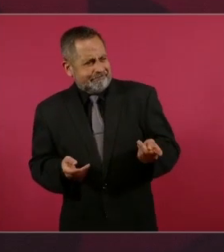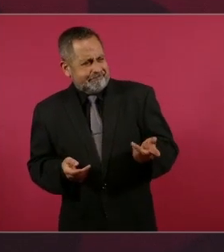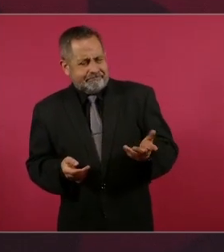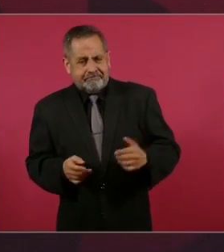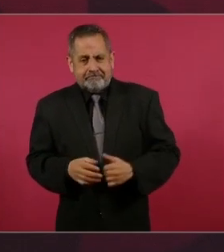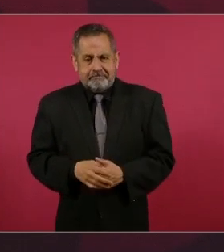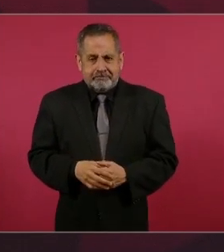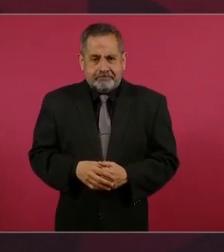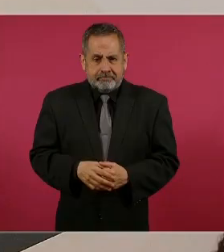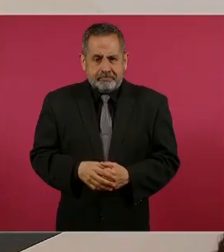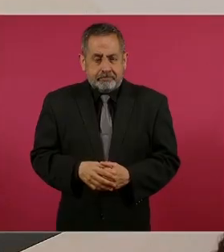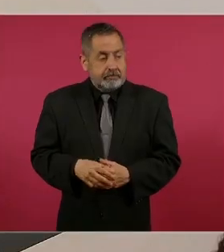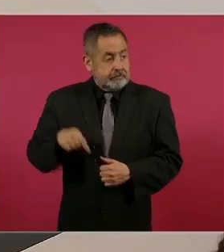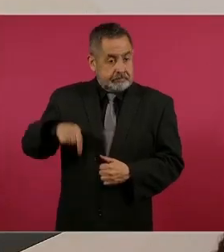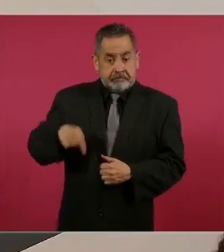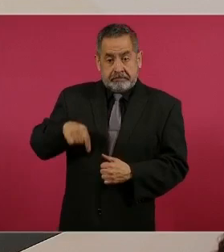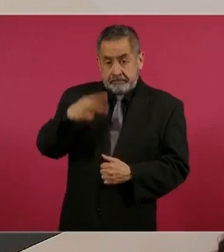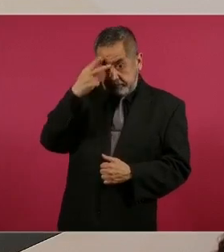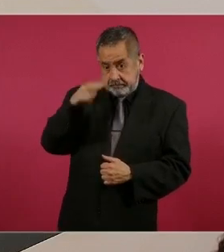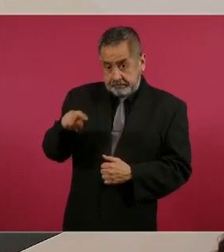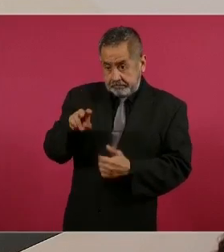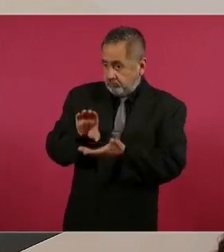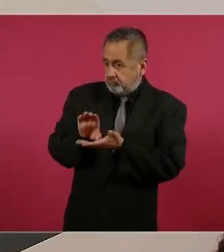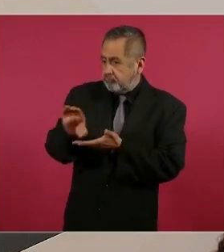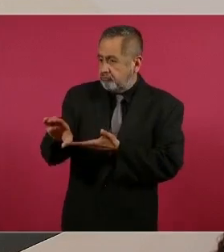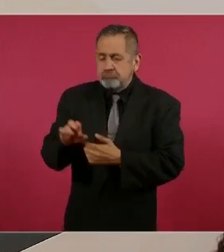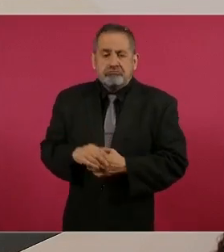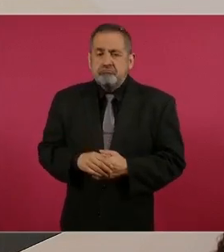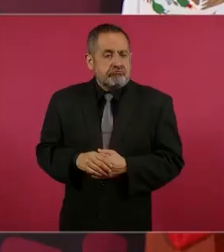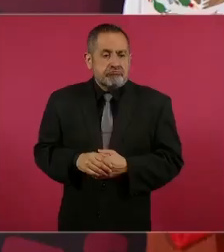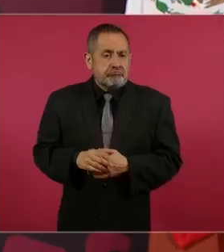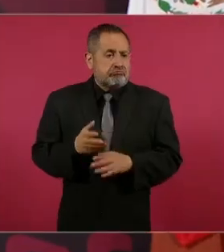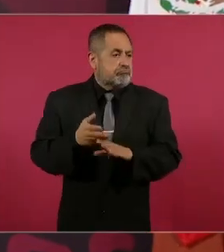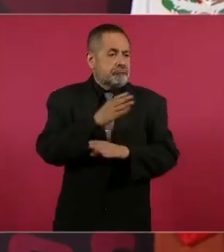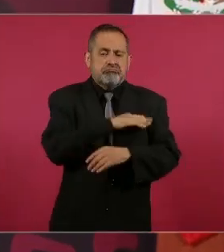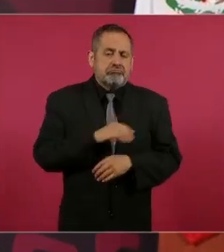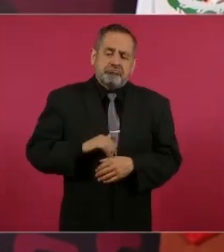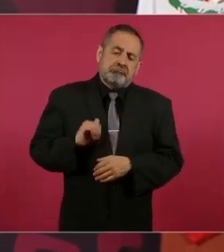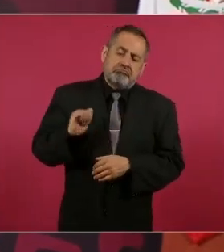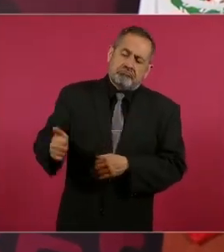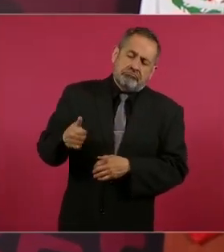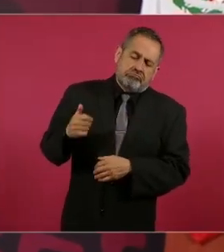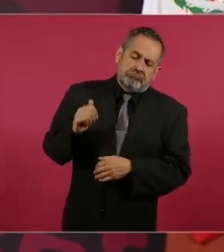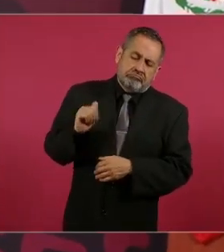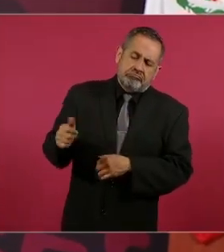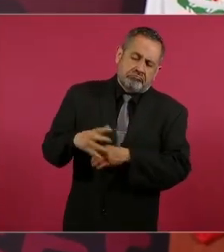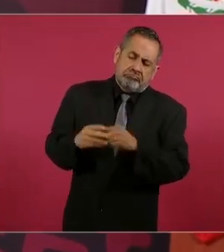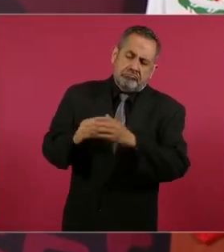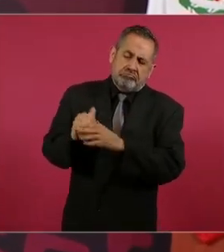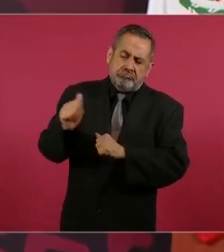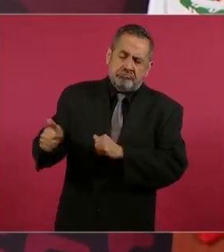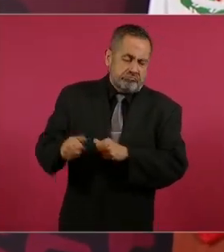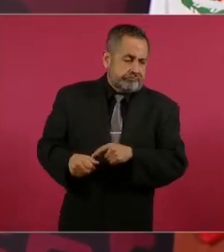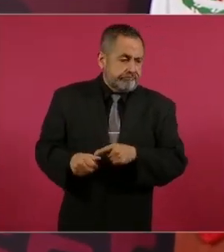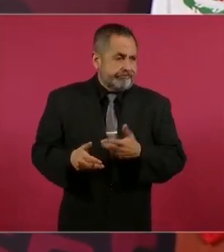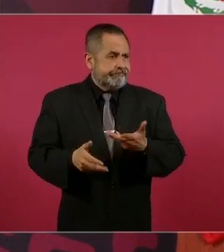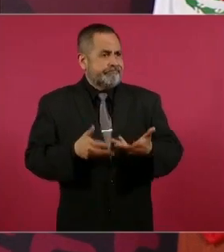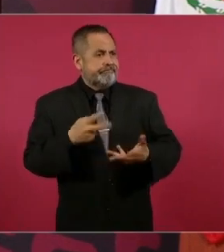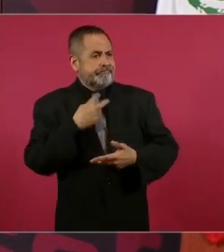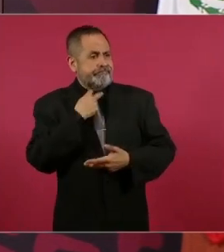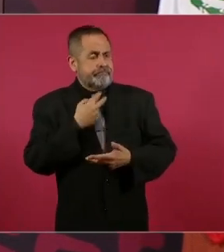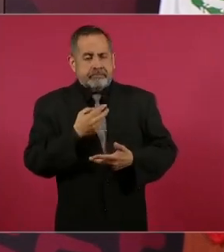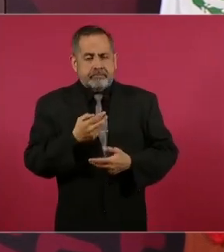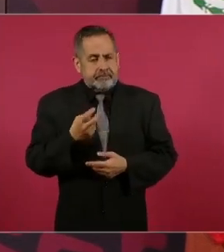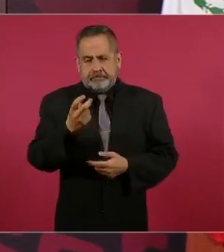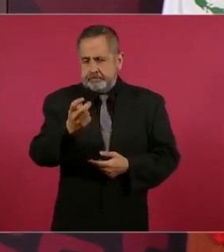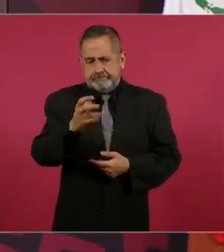Y aquí el productor quedó abandonado a su suerte. Por eso, cuando hablamos de